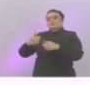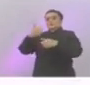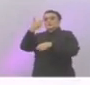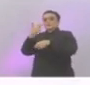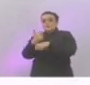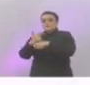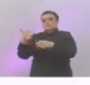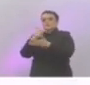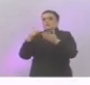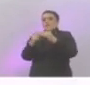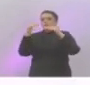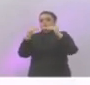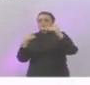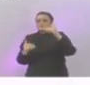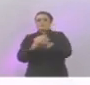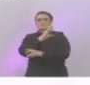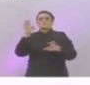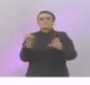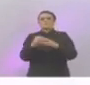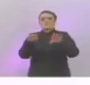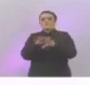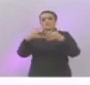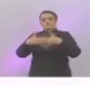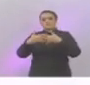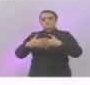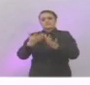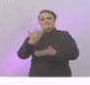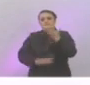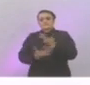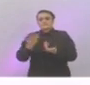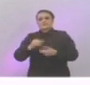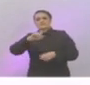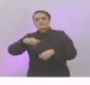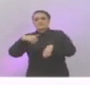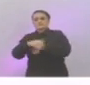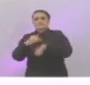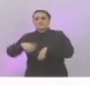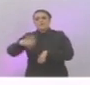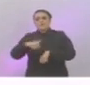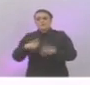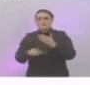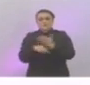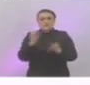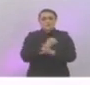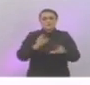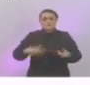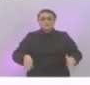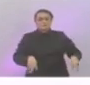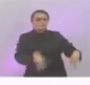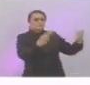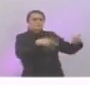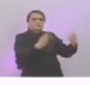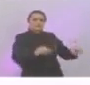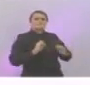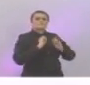en valor de la producción total de la industria manufacturera, en el onceavo lugar en exportaciones de productos manufacturados